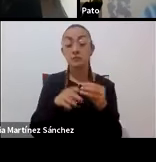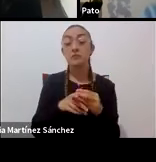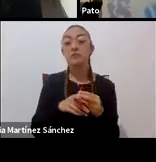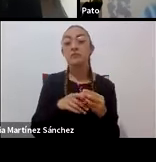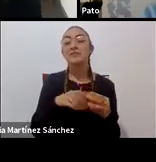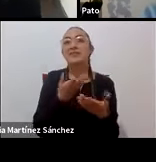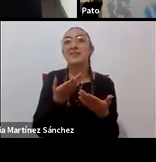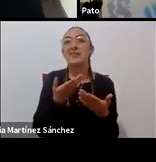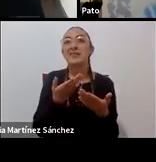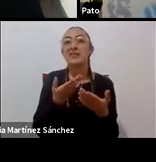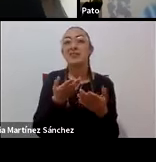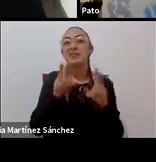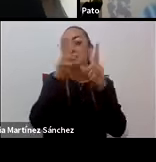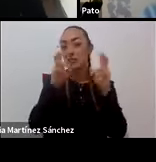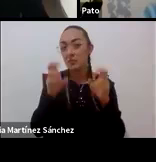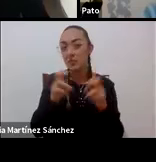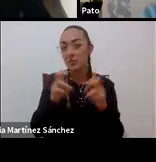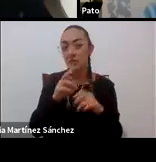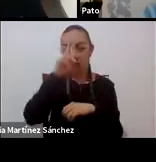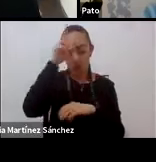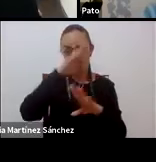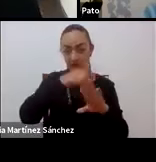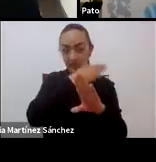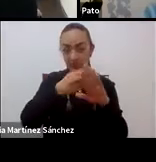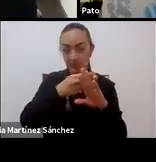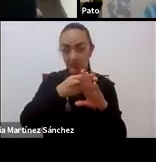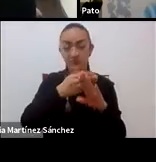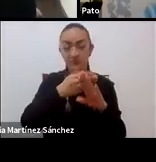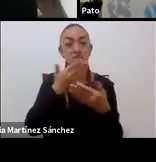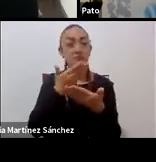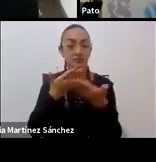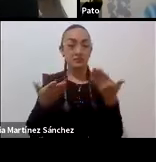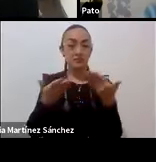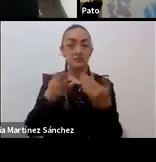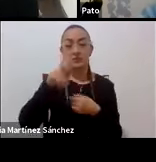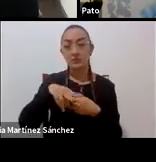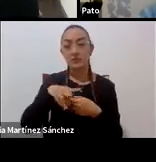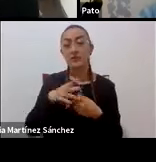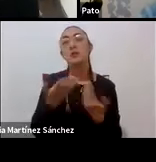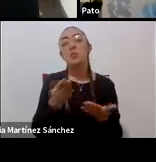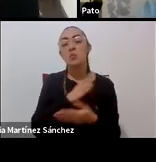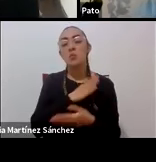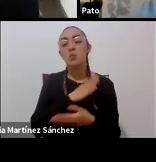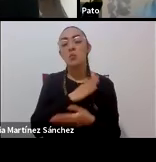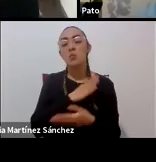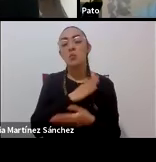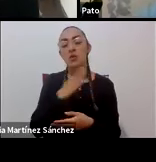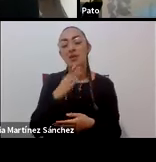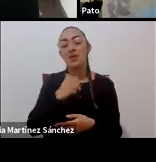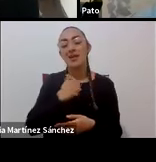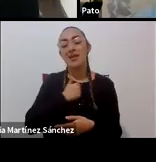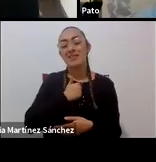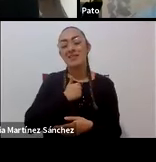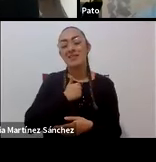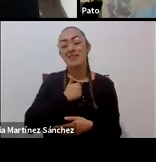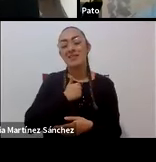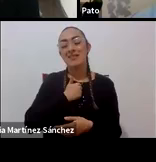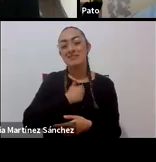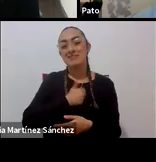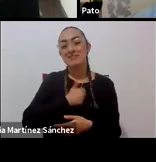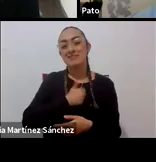violencia que están hoy en día y desafortunadamente tan arraigados en todos los espacios,